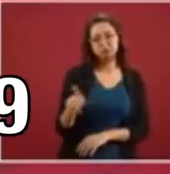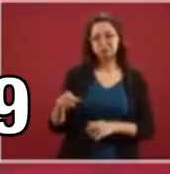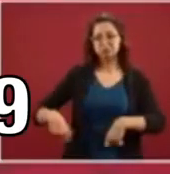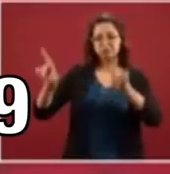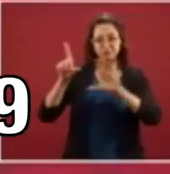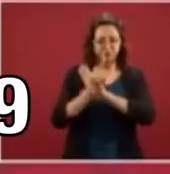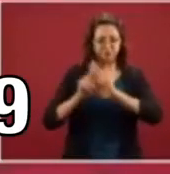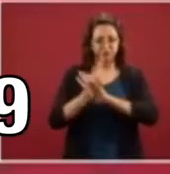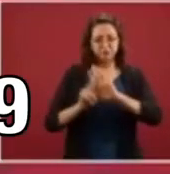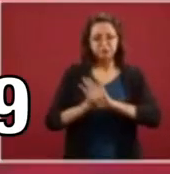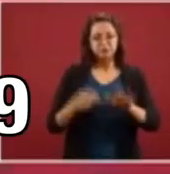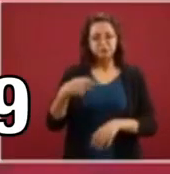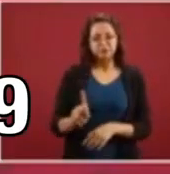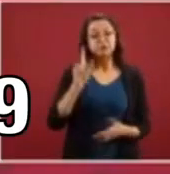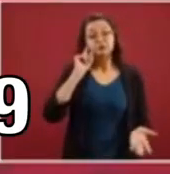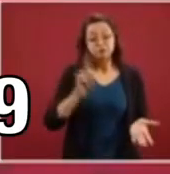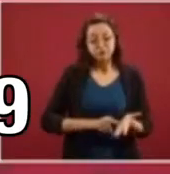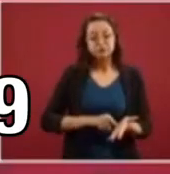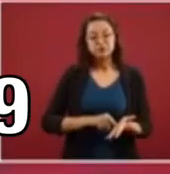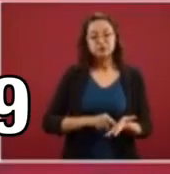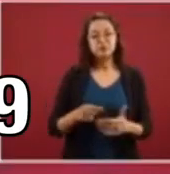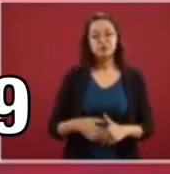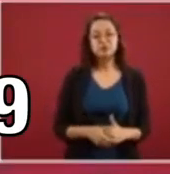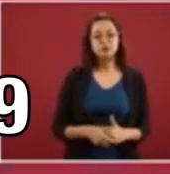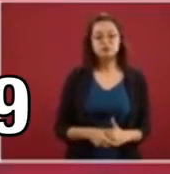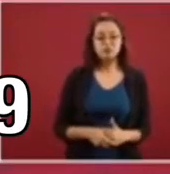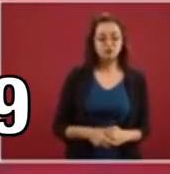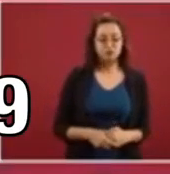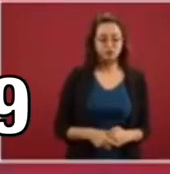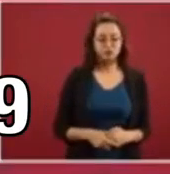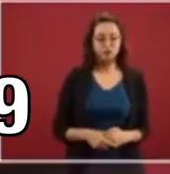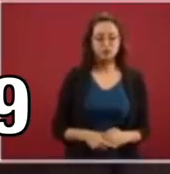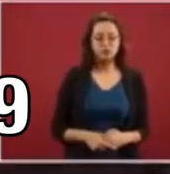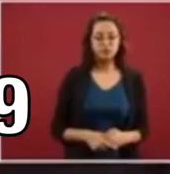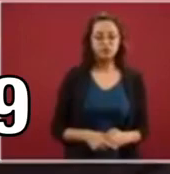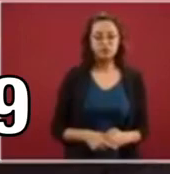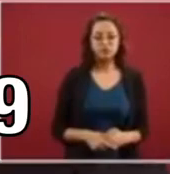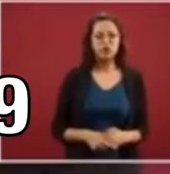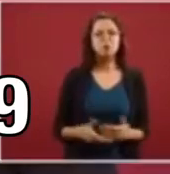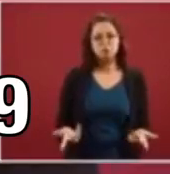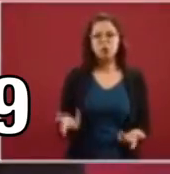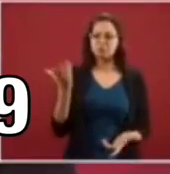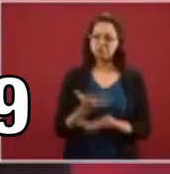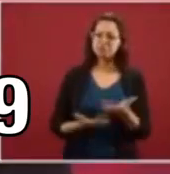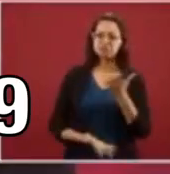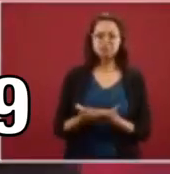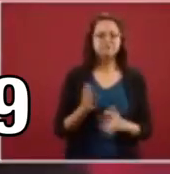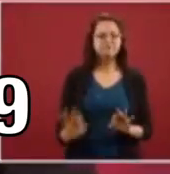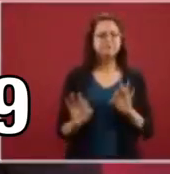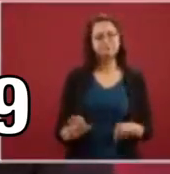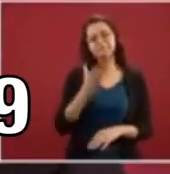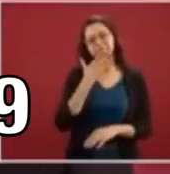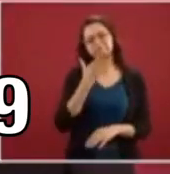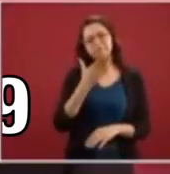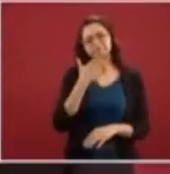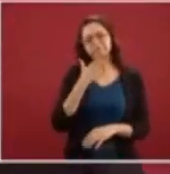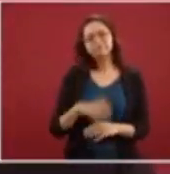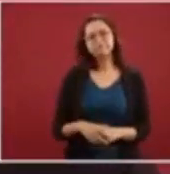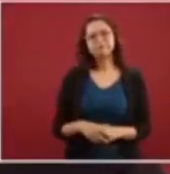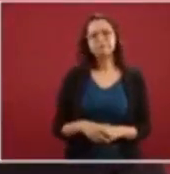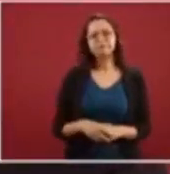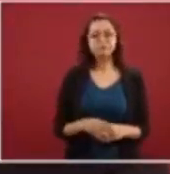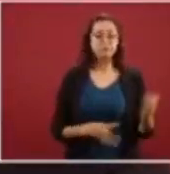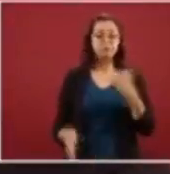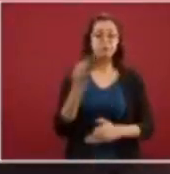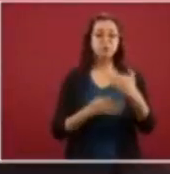pero sí creo que es una buena acción todo lo que sea para